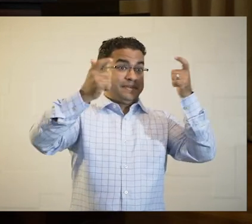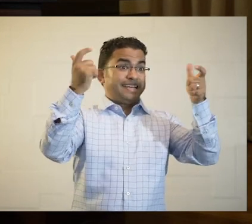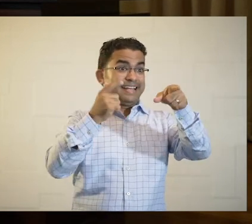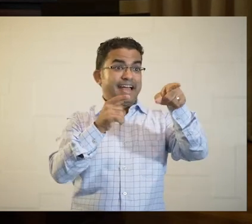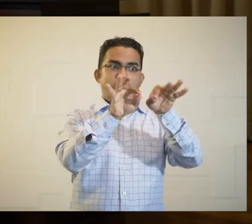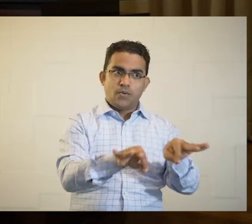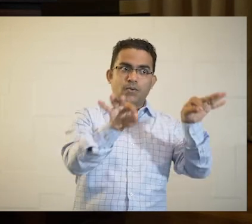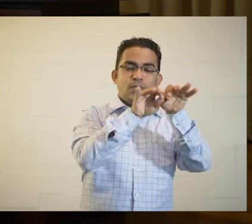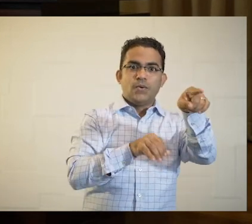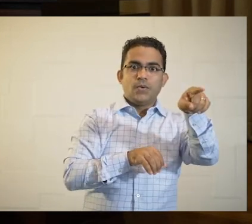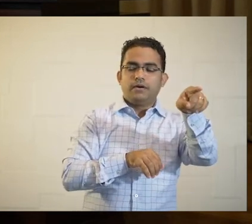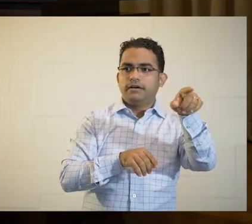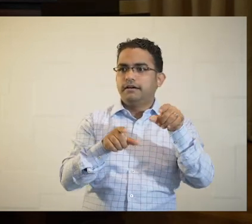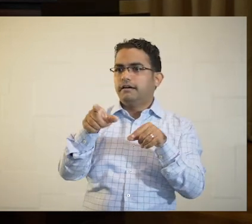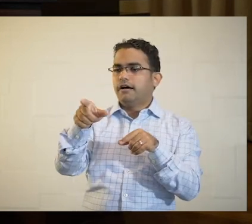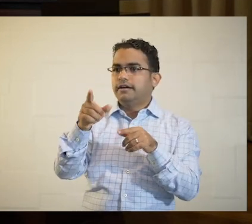agudeza visual?